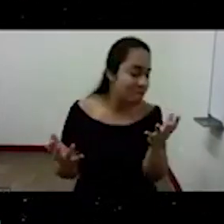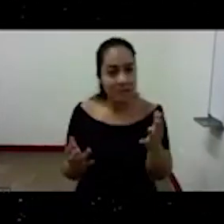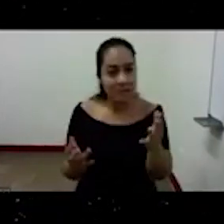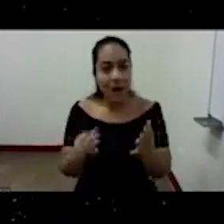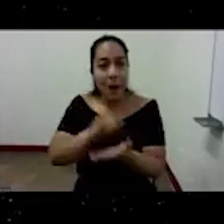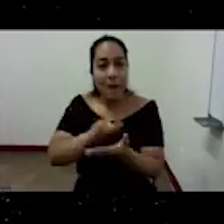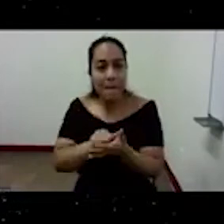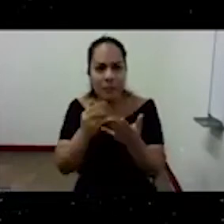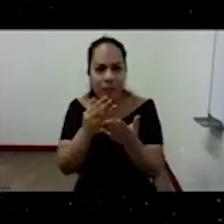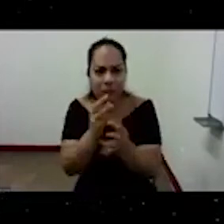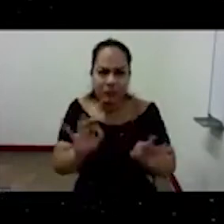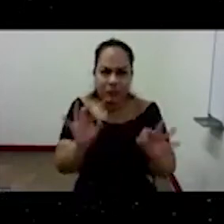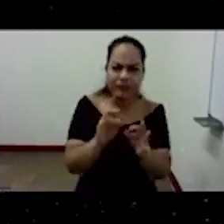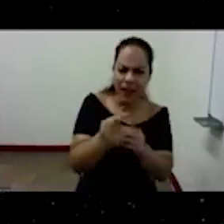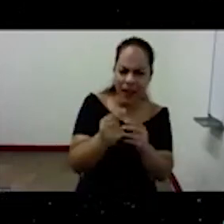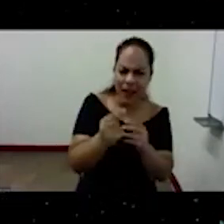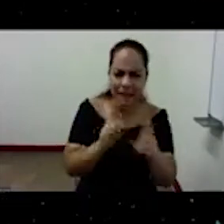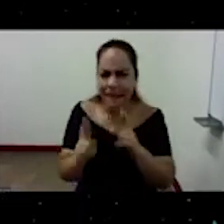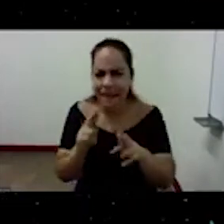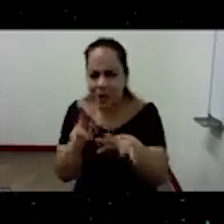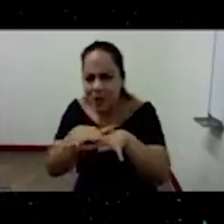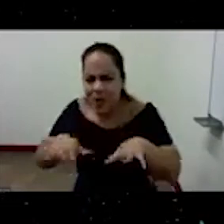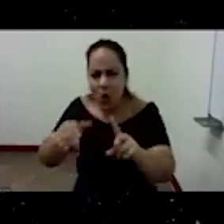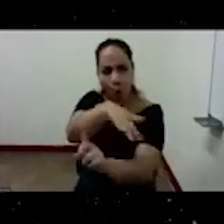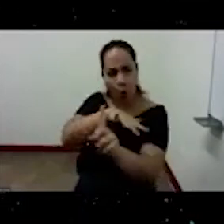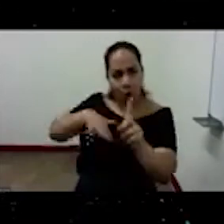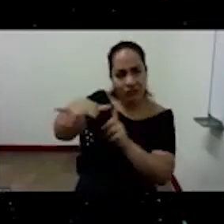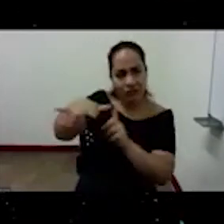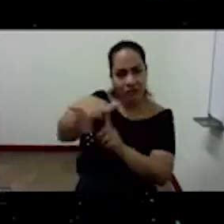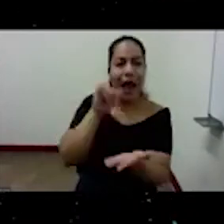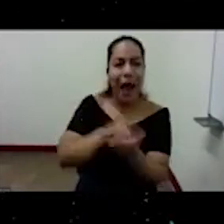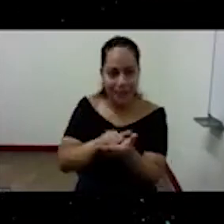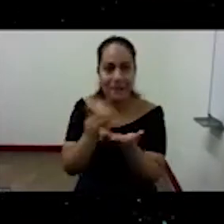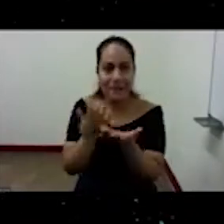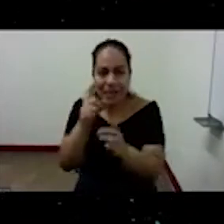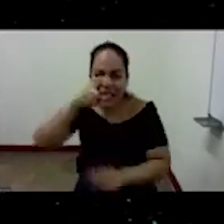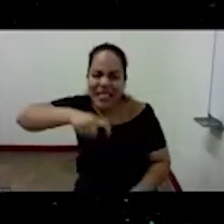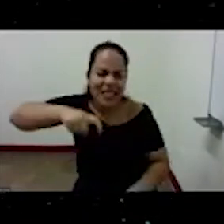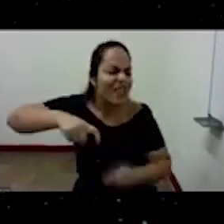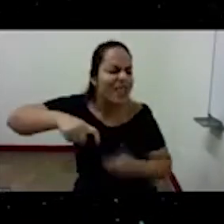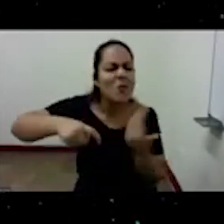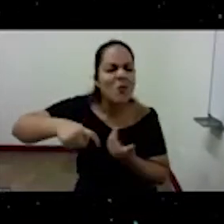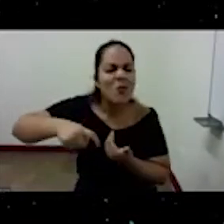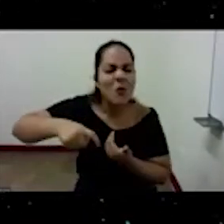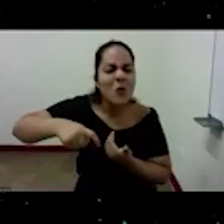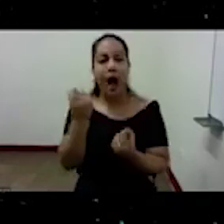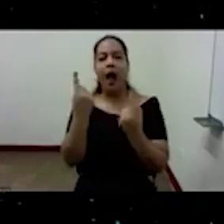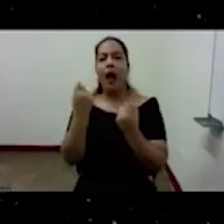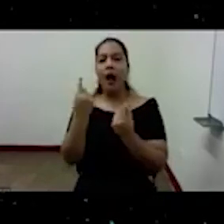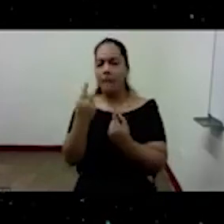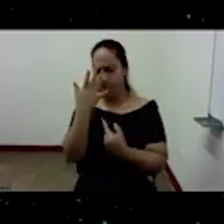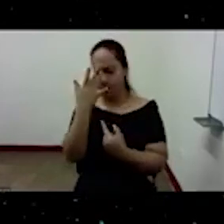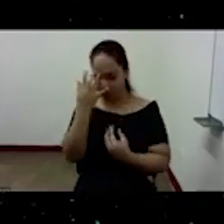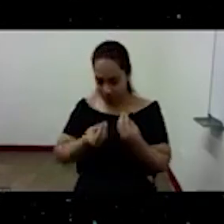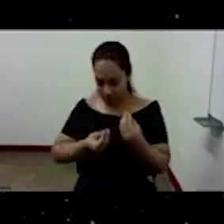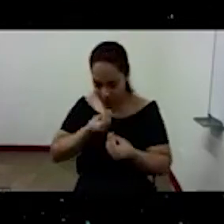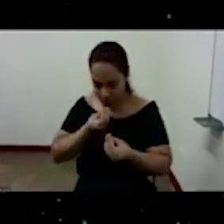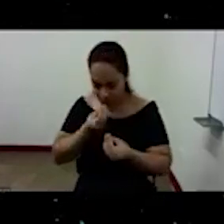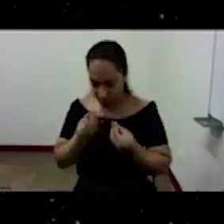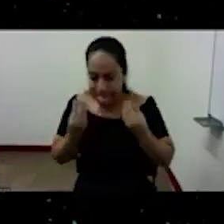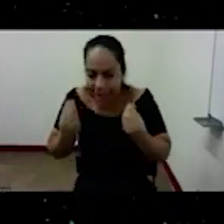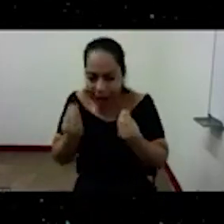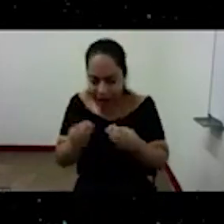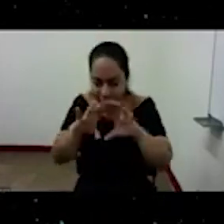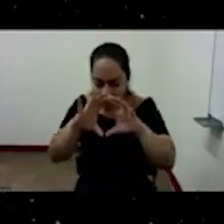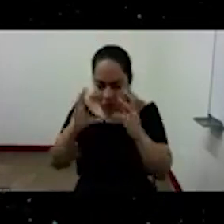forzados a relacionarnos también con los conceptos, por la necesidad de entender por qué hacemos lo que hacemos en un mundo que